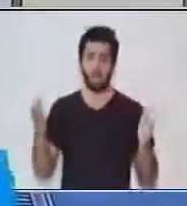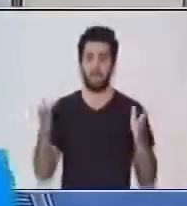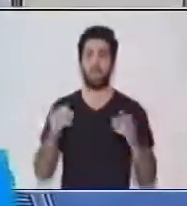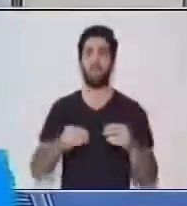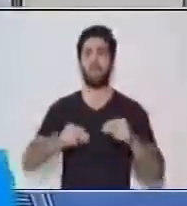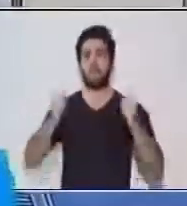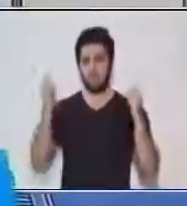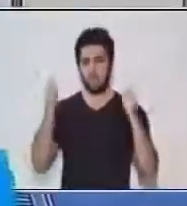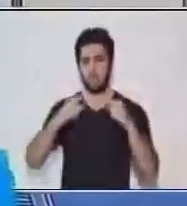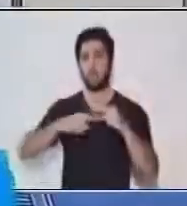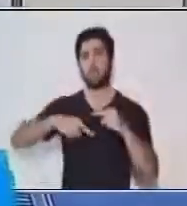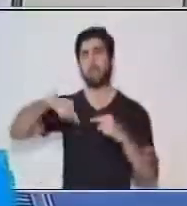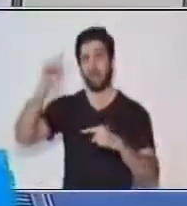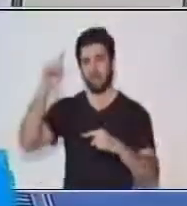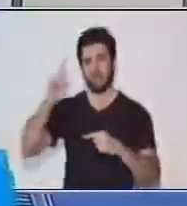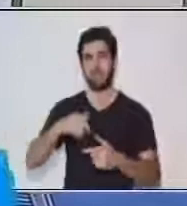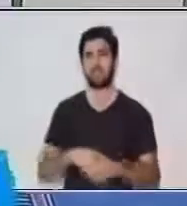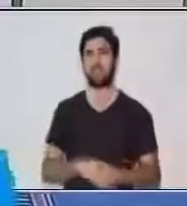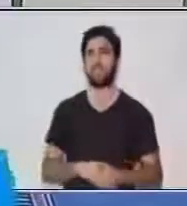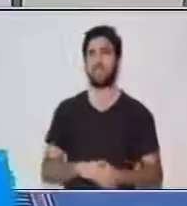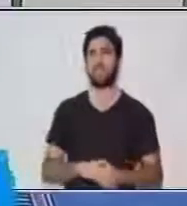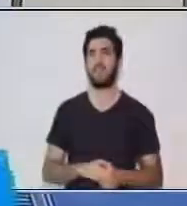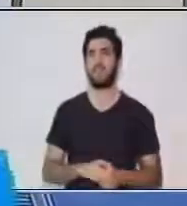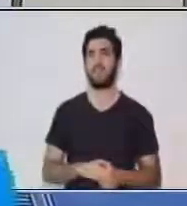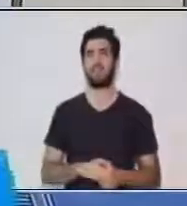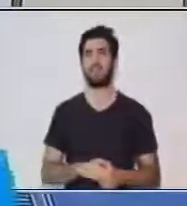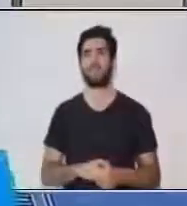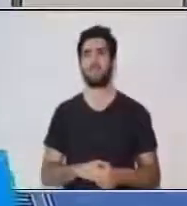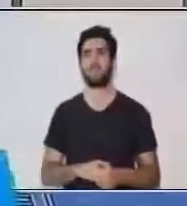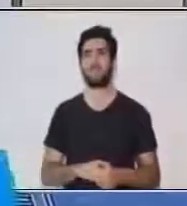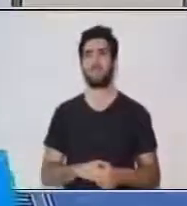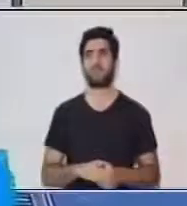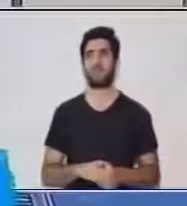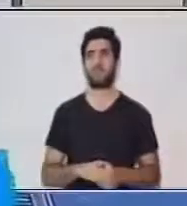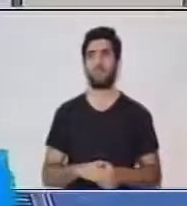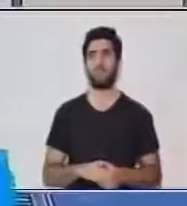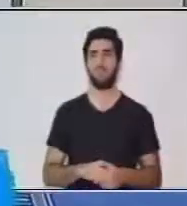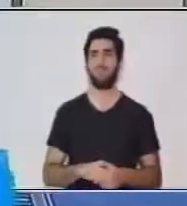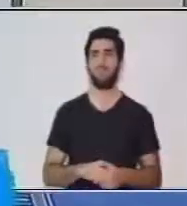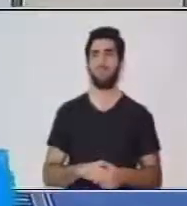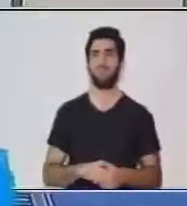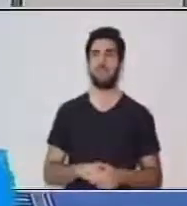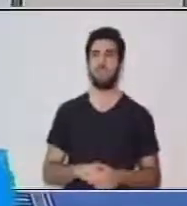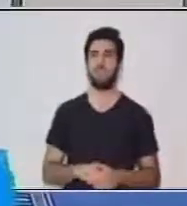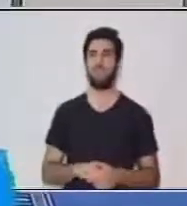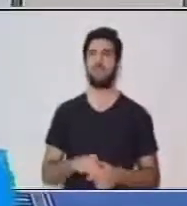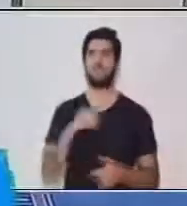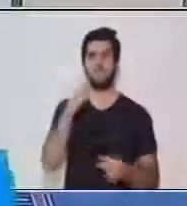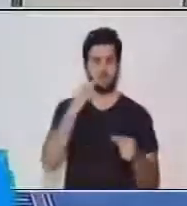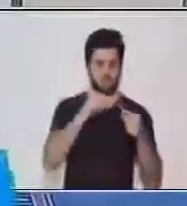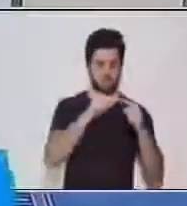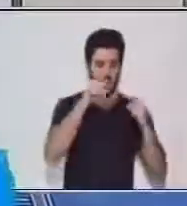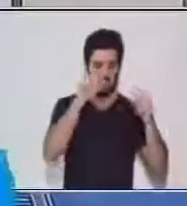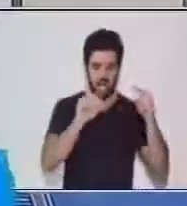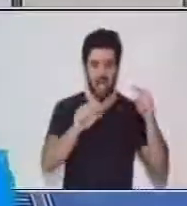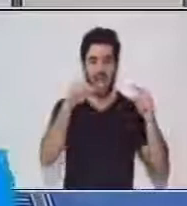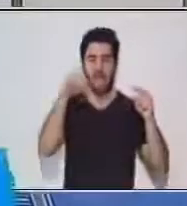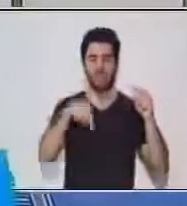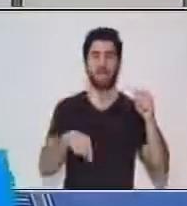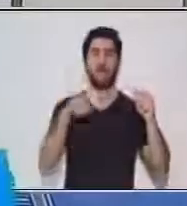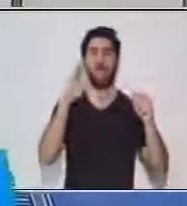Entonces, aquí vamos a tener nuestra aceleración máxima. ¿Por qué la estoy marcando abajo? Porque